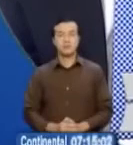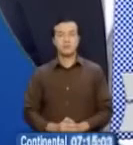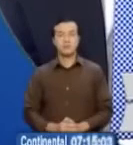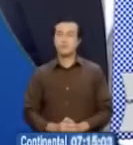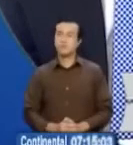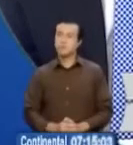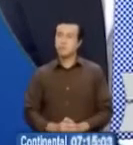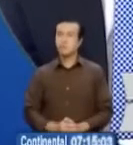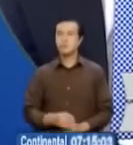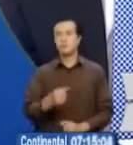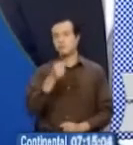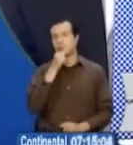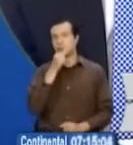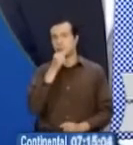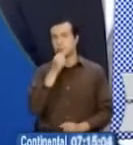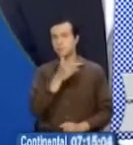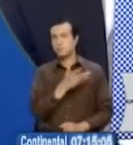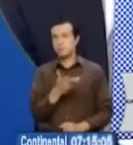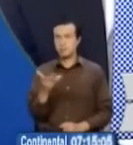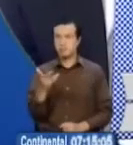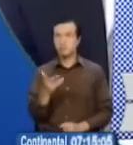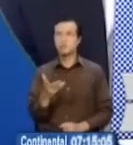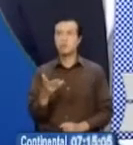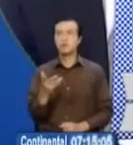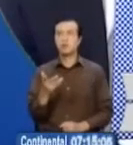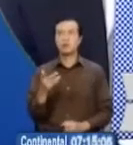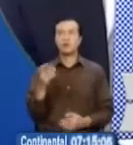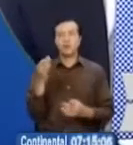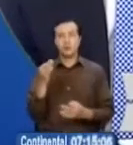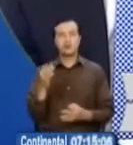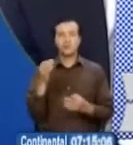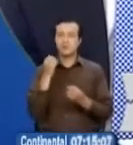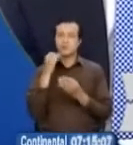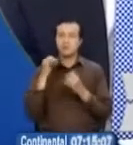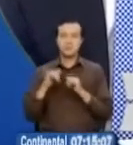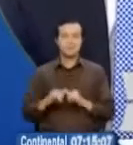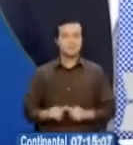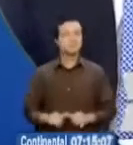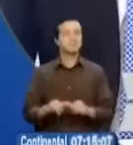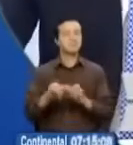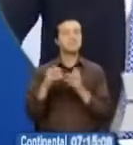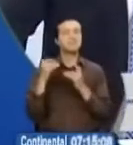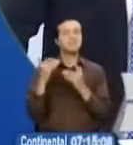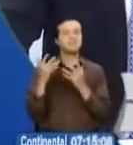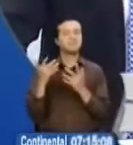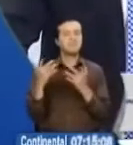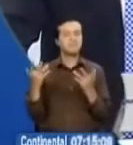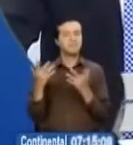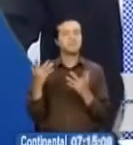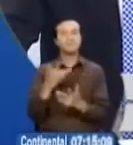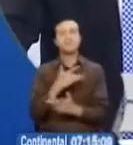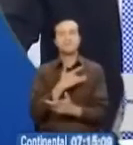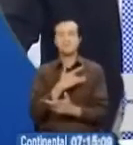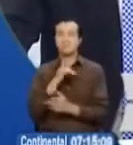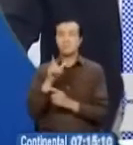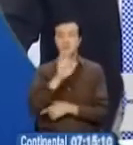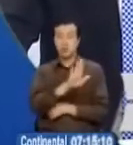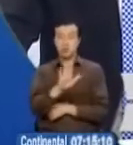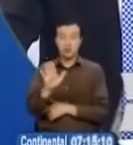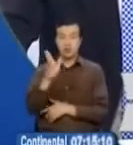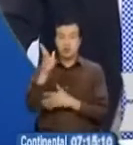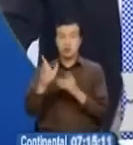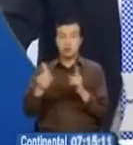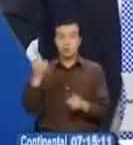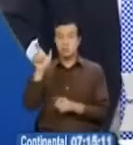Bueno, Carlos, entrevistas como estas son las que nos permiten seguir manteniendo la esperanza, llegar a personas que quizás